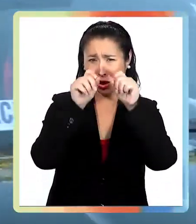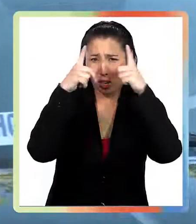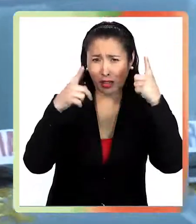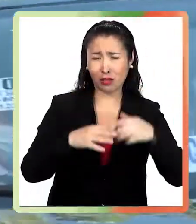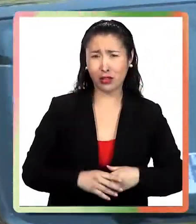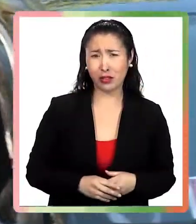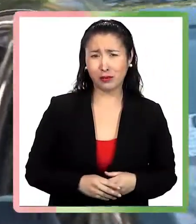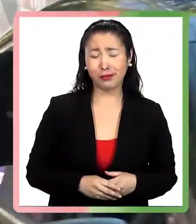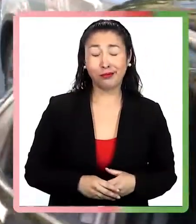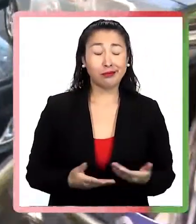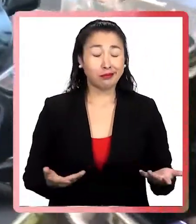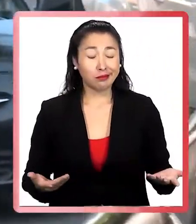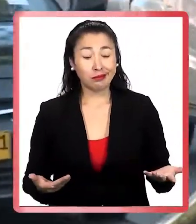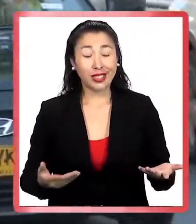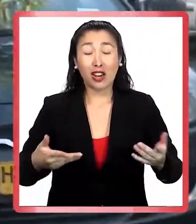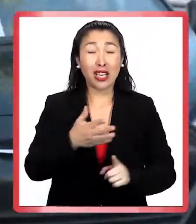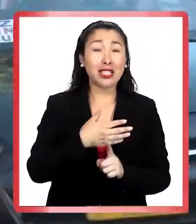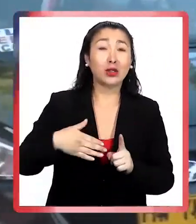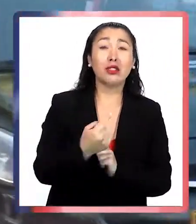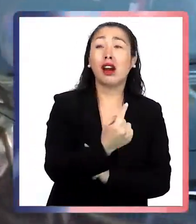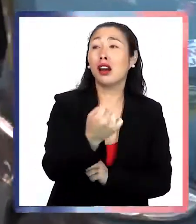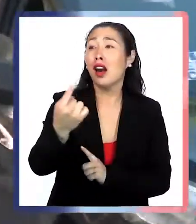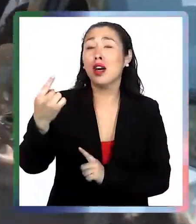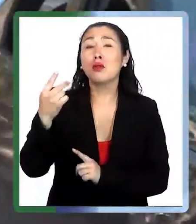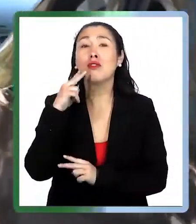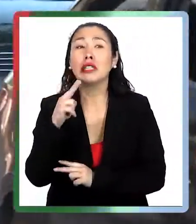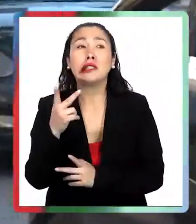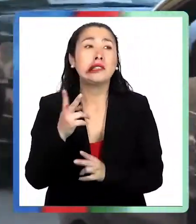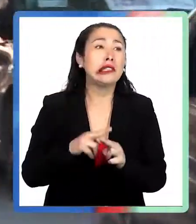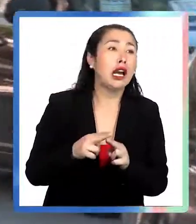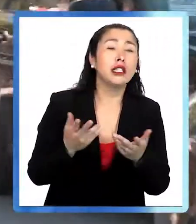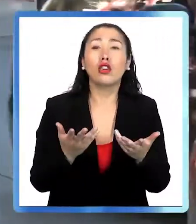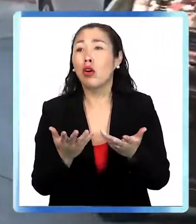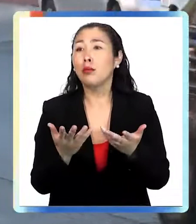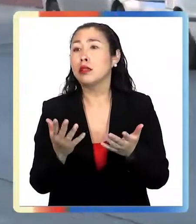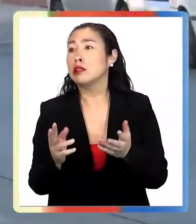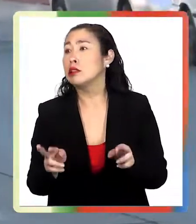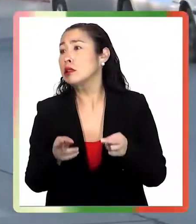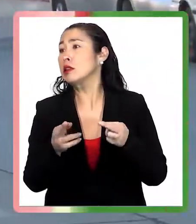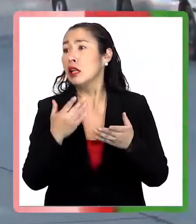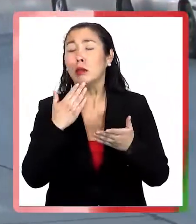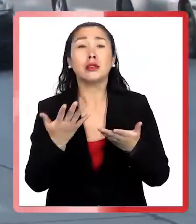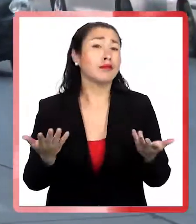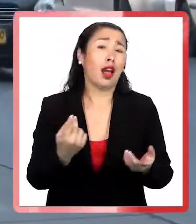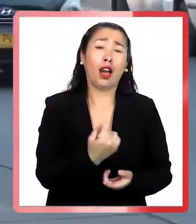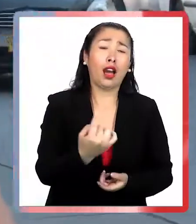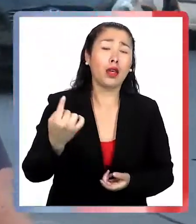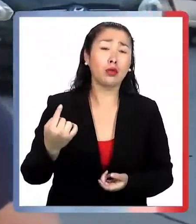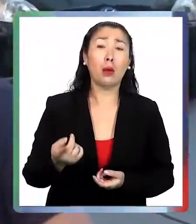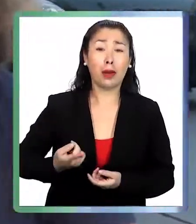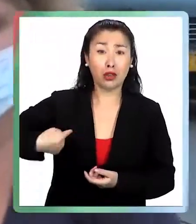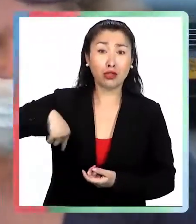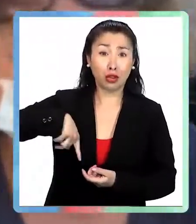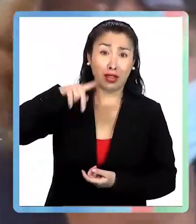Y bueno, así como estamos en la situación que estamos, cada cual está viendo las posibilidades de recuperarse a lo mejor posible. Sí, como a